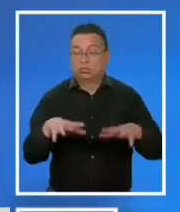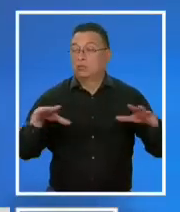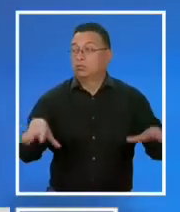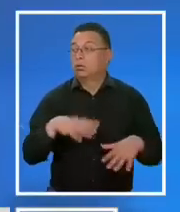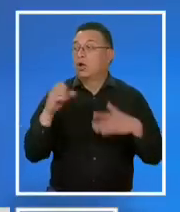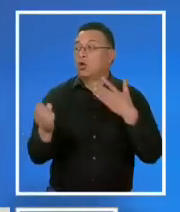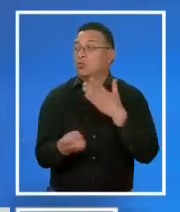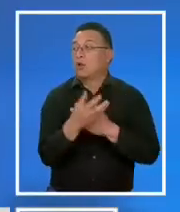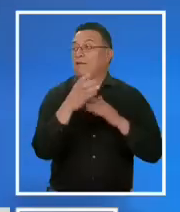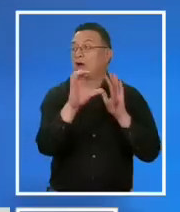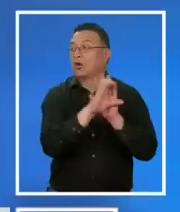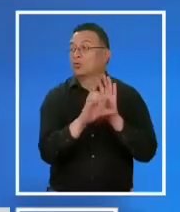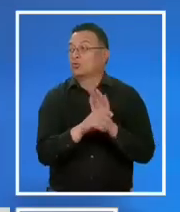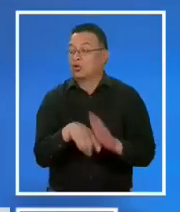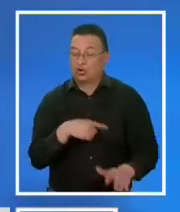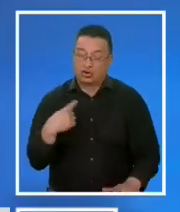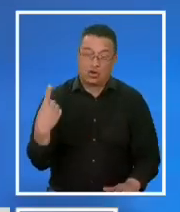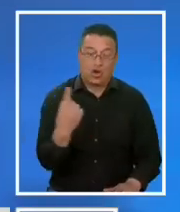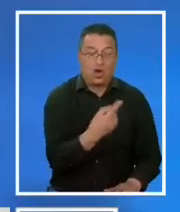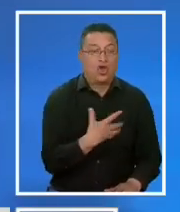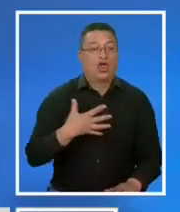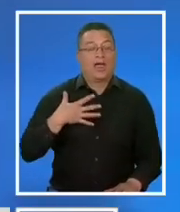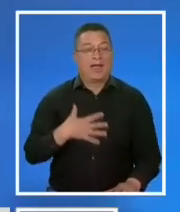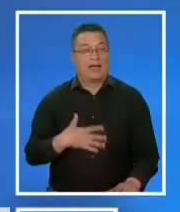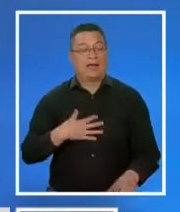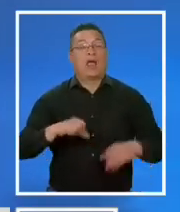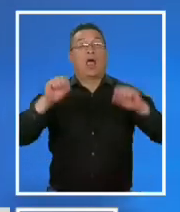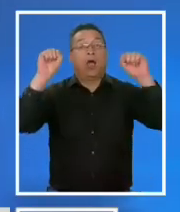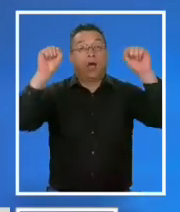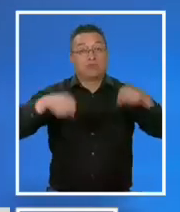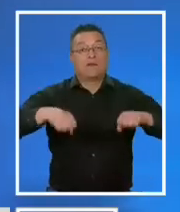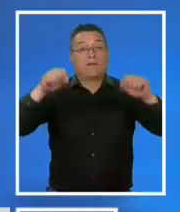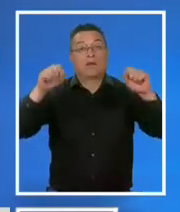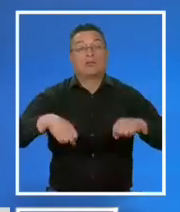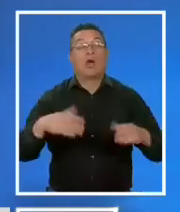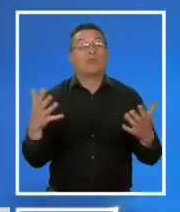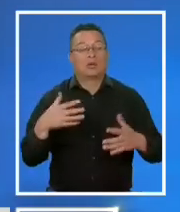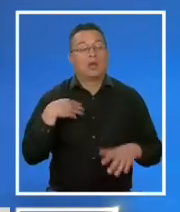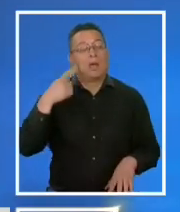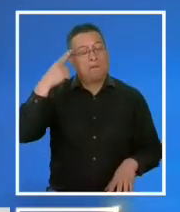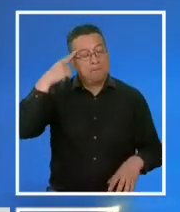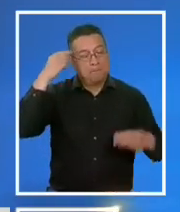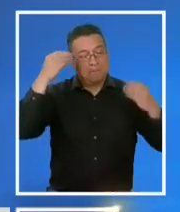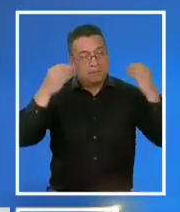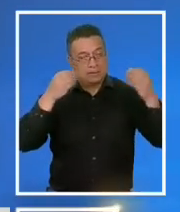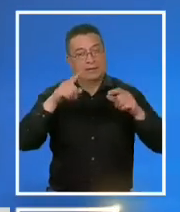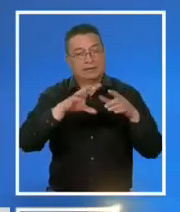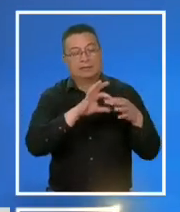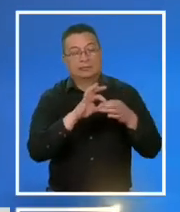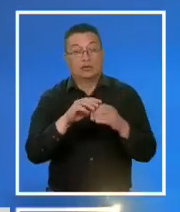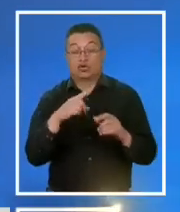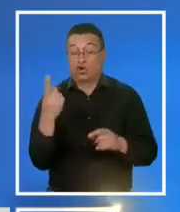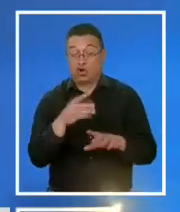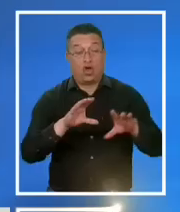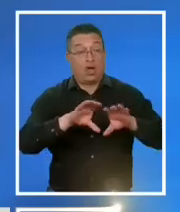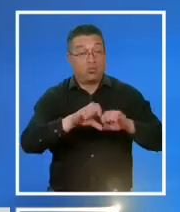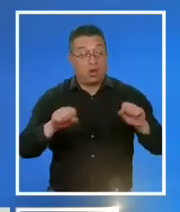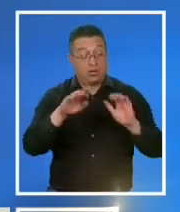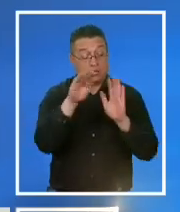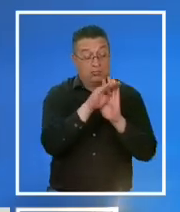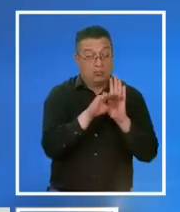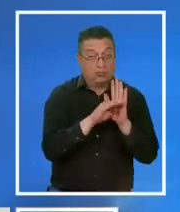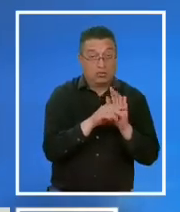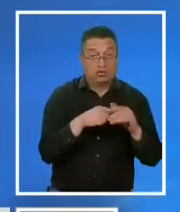constitución todos queríamos que se aprobara porque pensábamos que iba a ocurrir esto no todos estábamos de acuerdo con el contenido